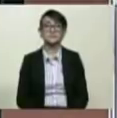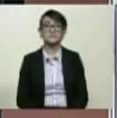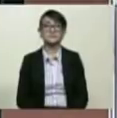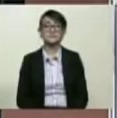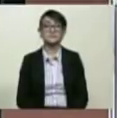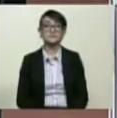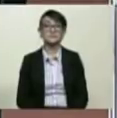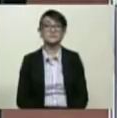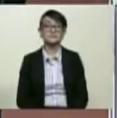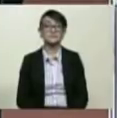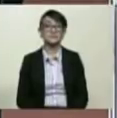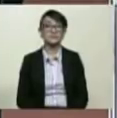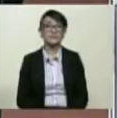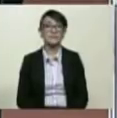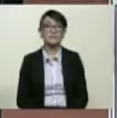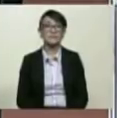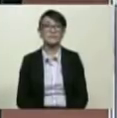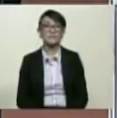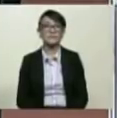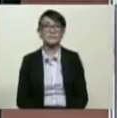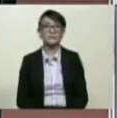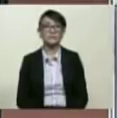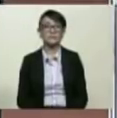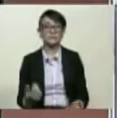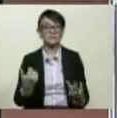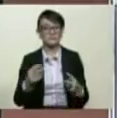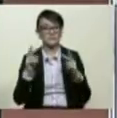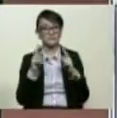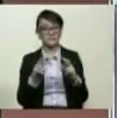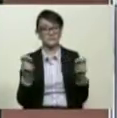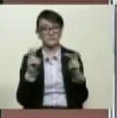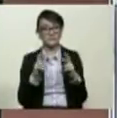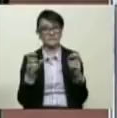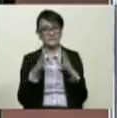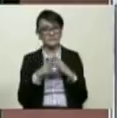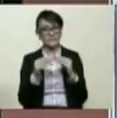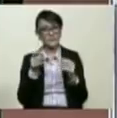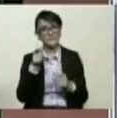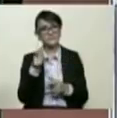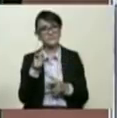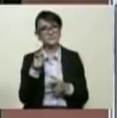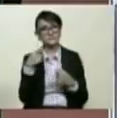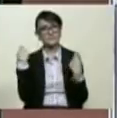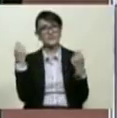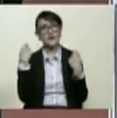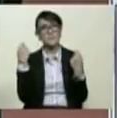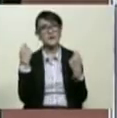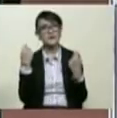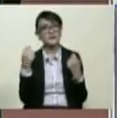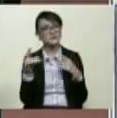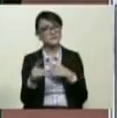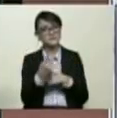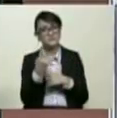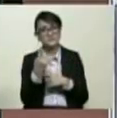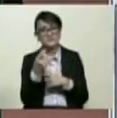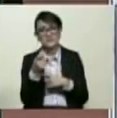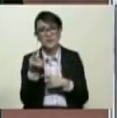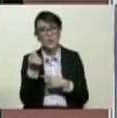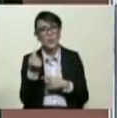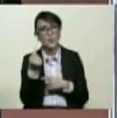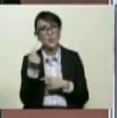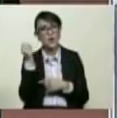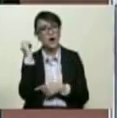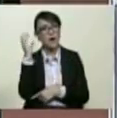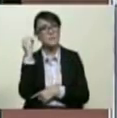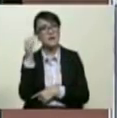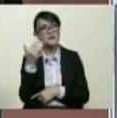Mire, nosotros revisamos nuevamente todas nuestras piezas audiovisuales de campaña y en ninguna de las piezas audiovisuales de